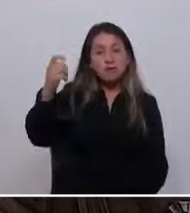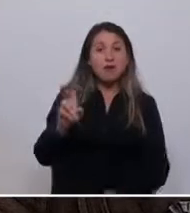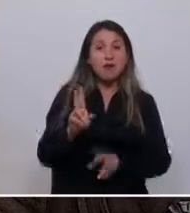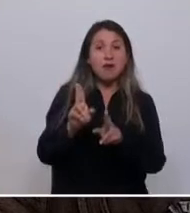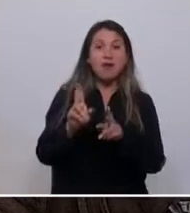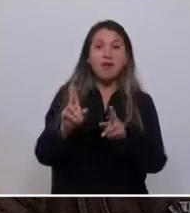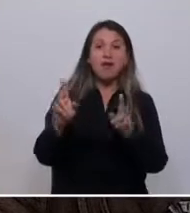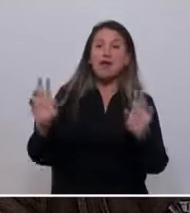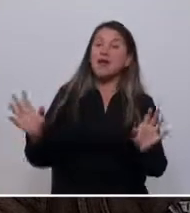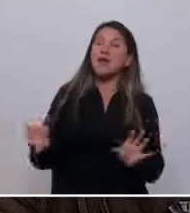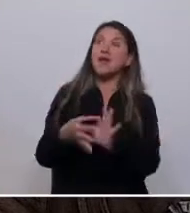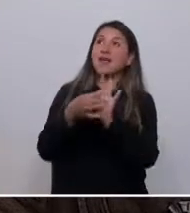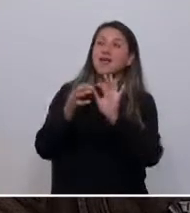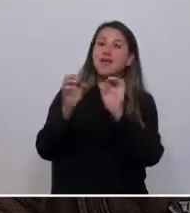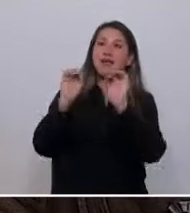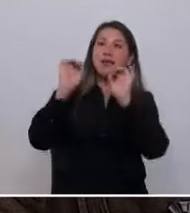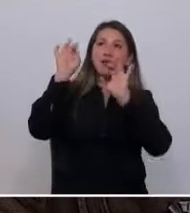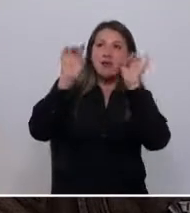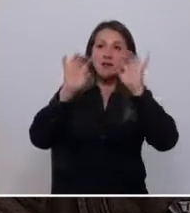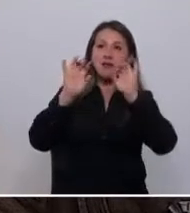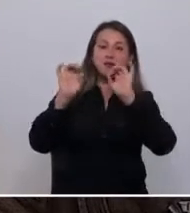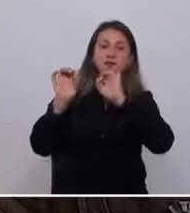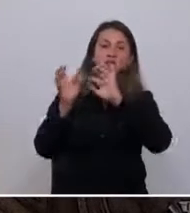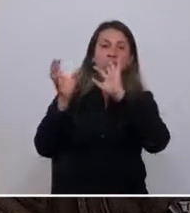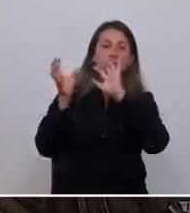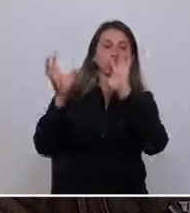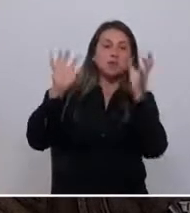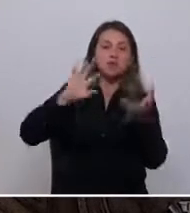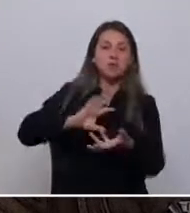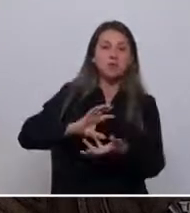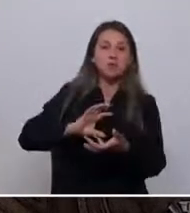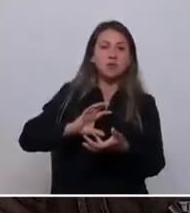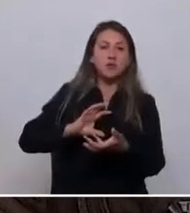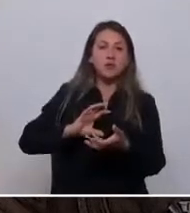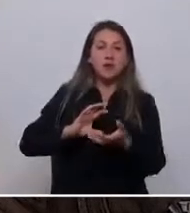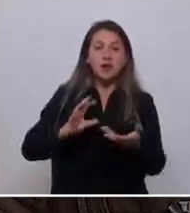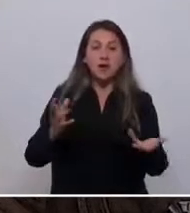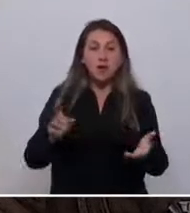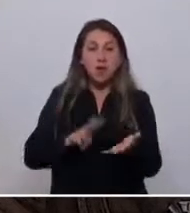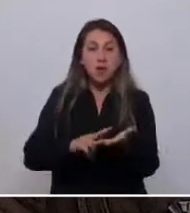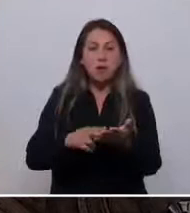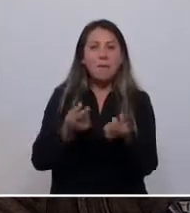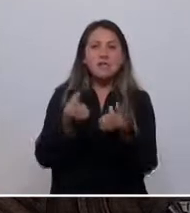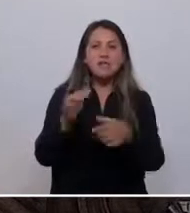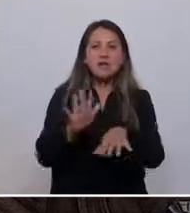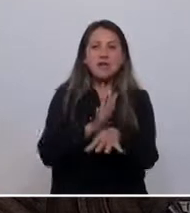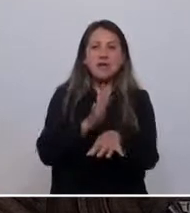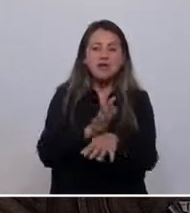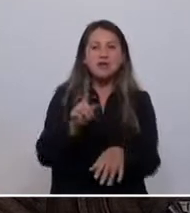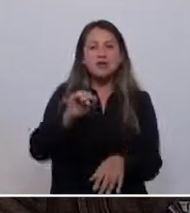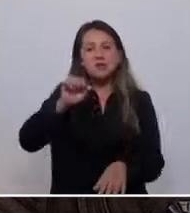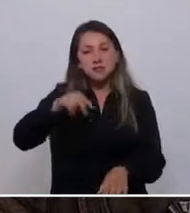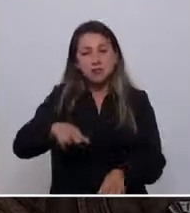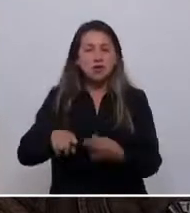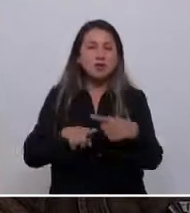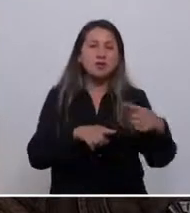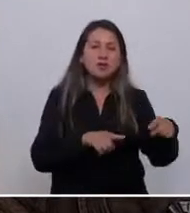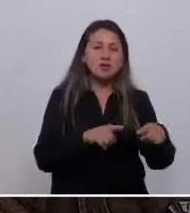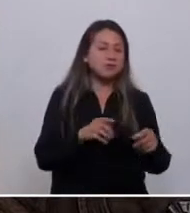el universo, viajaba entre la realidad y la ciencia ficción con Sagan, Asimov, Le Guin, Bradbury y muchos